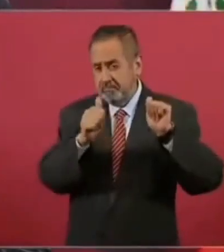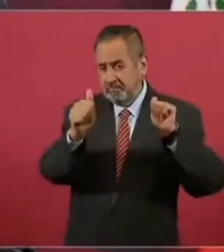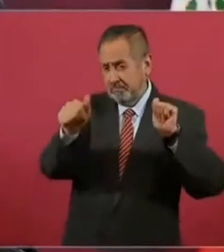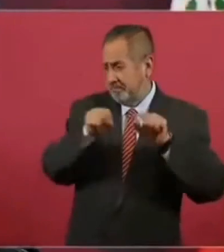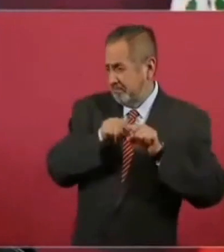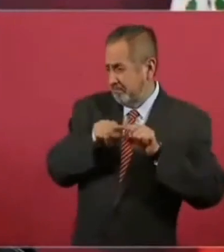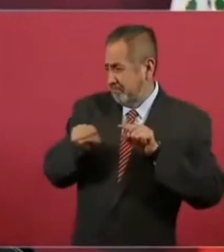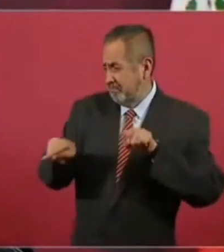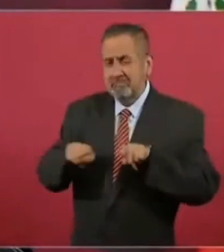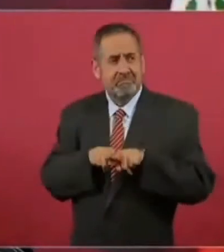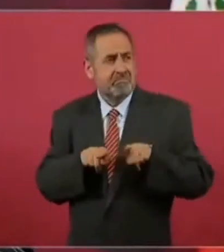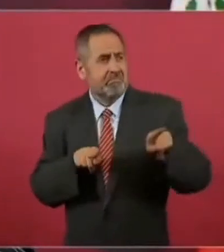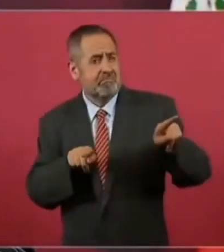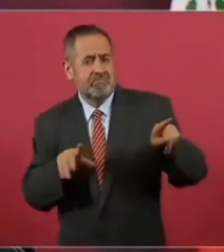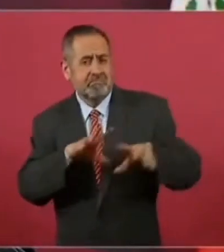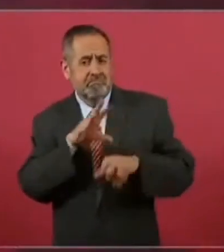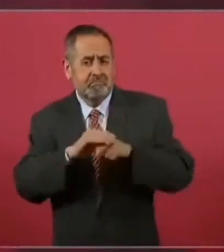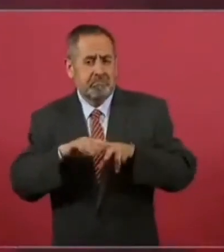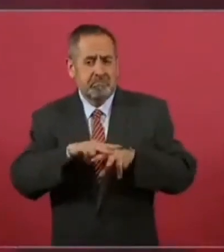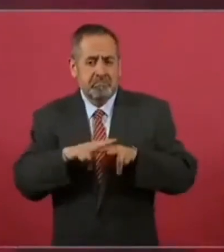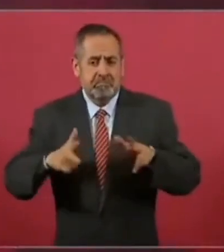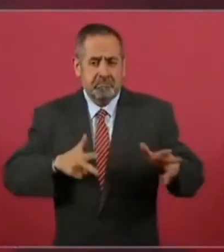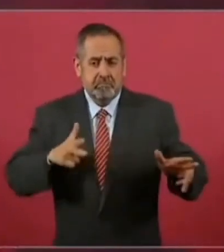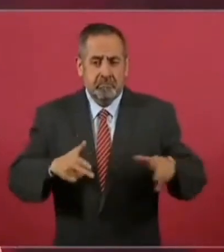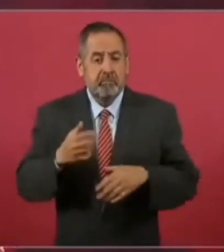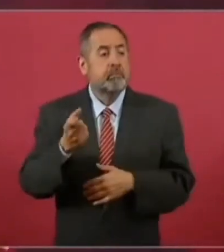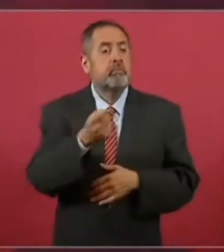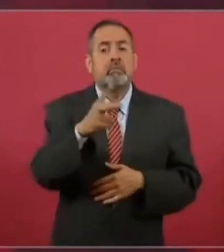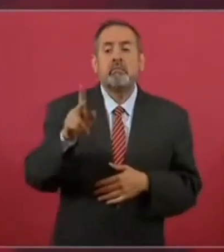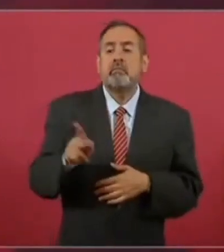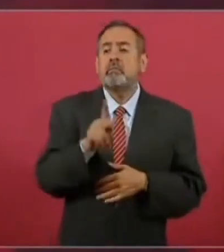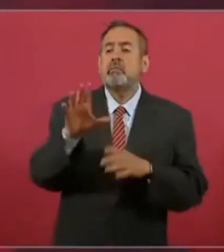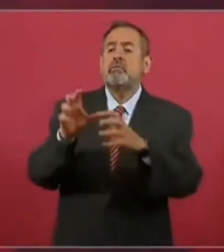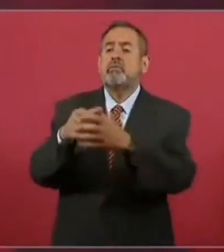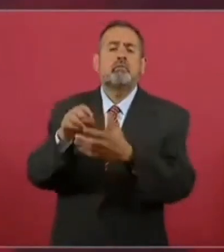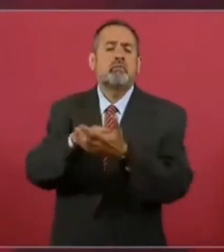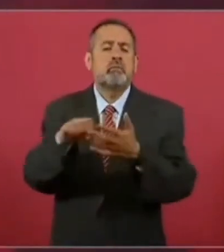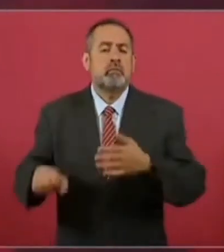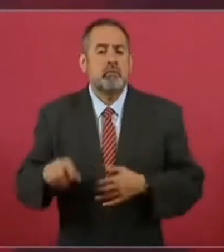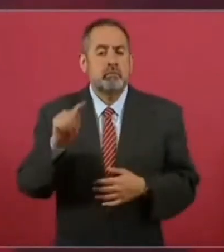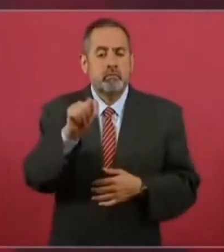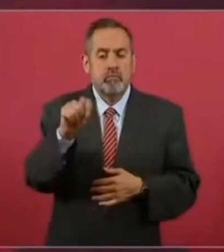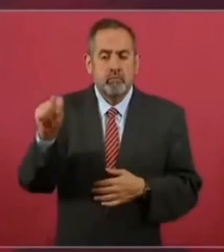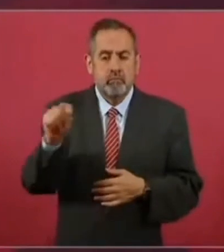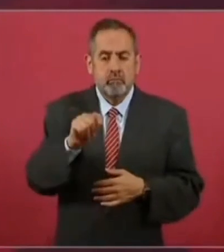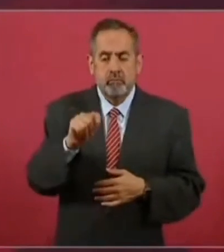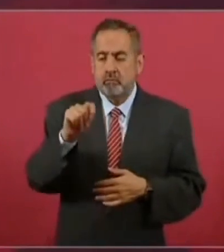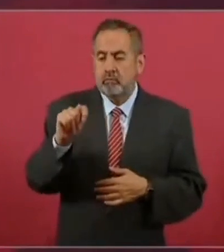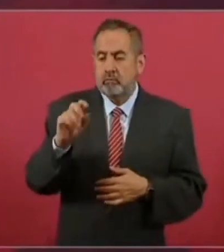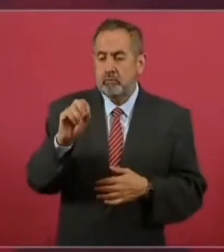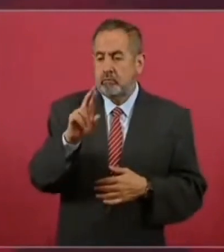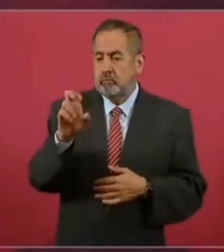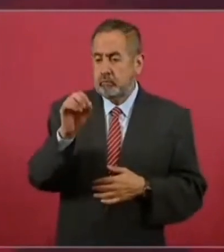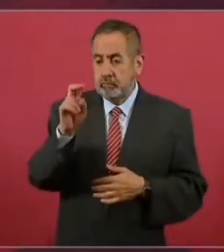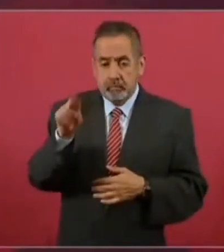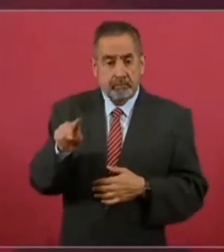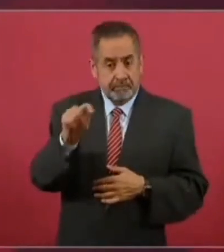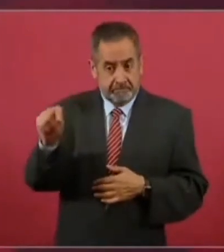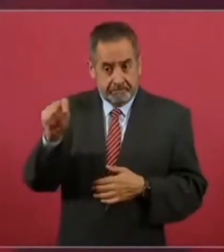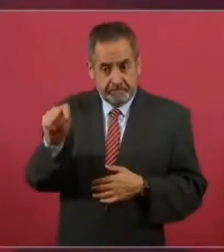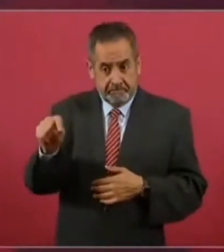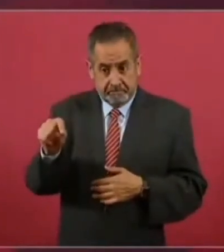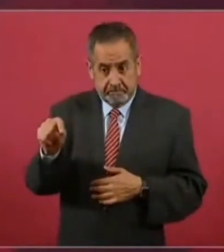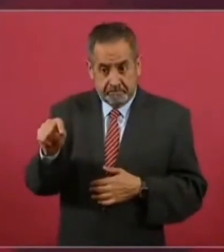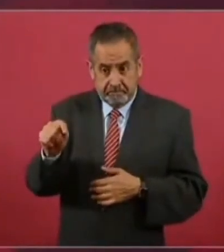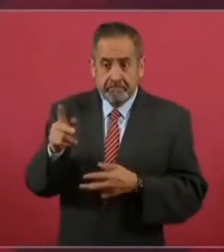por ferrocarril. Pueblos que no existían, por ejemplo, Torreón, surge